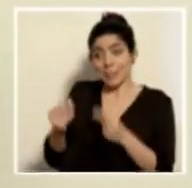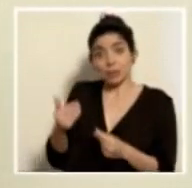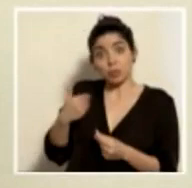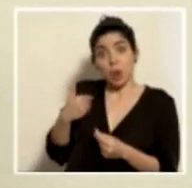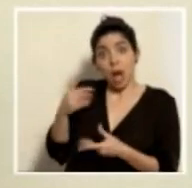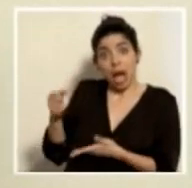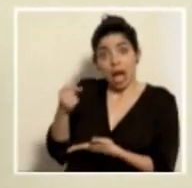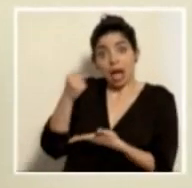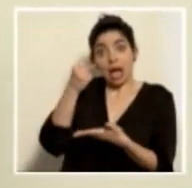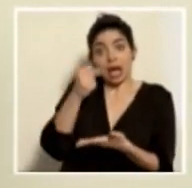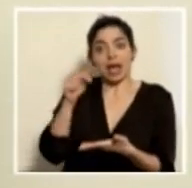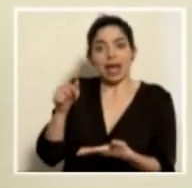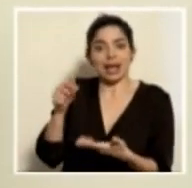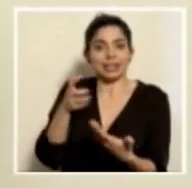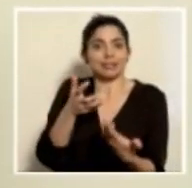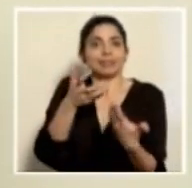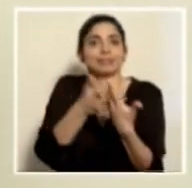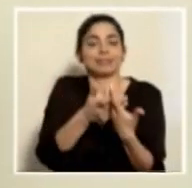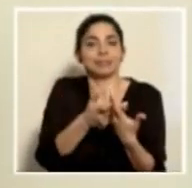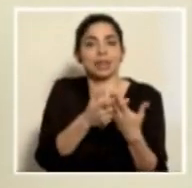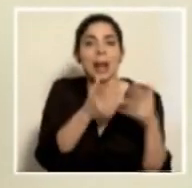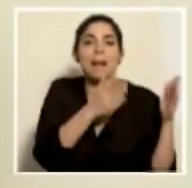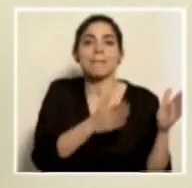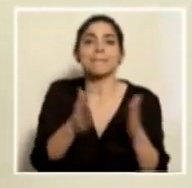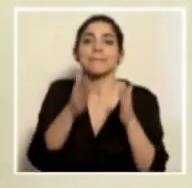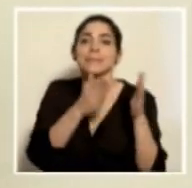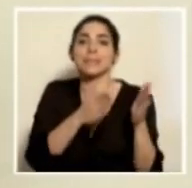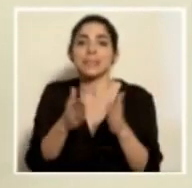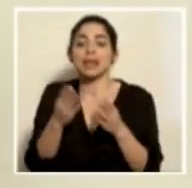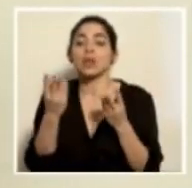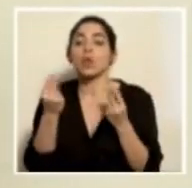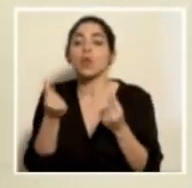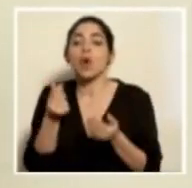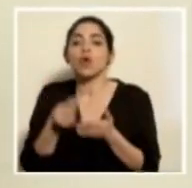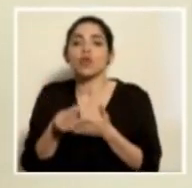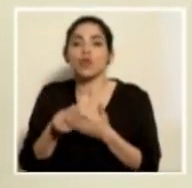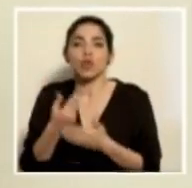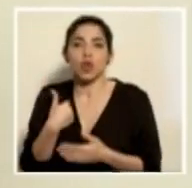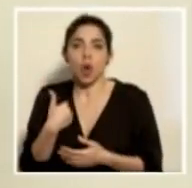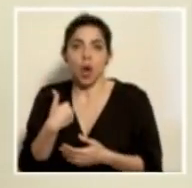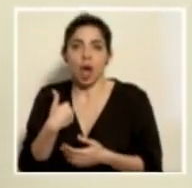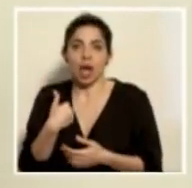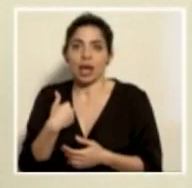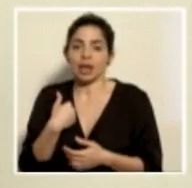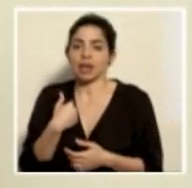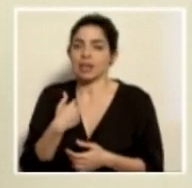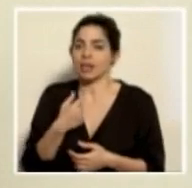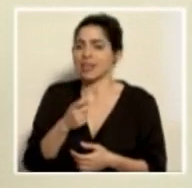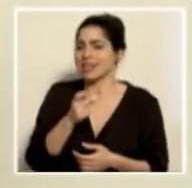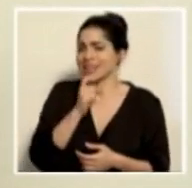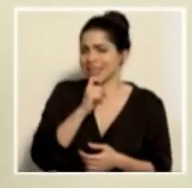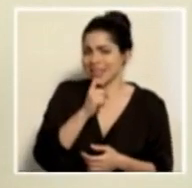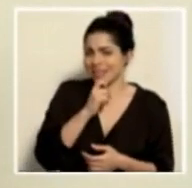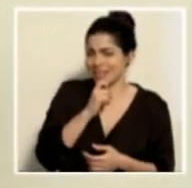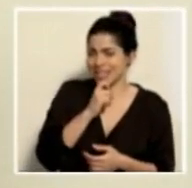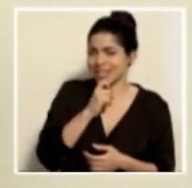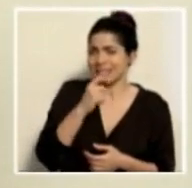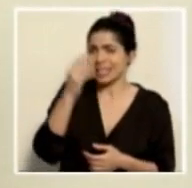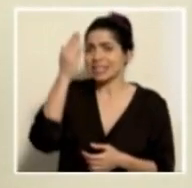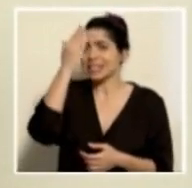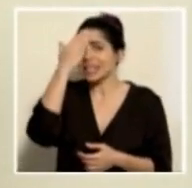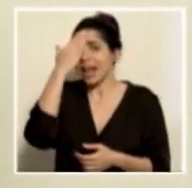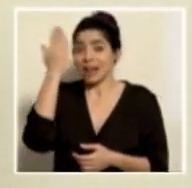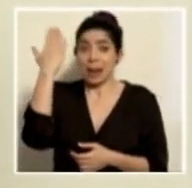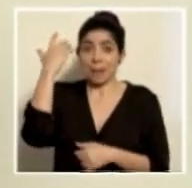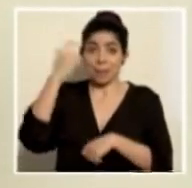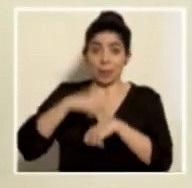son los que cumplían la proyección según la disponibilidad. Era difícil proyectar en ese